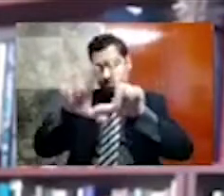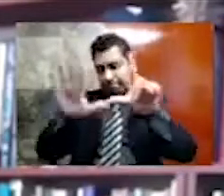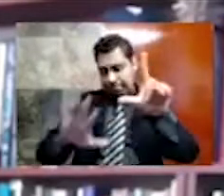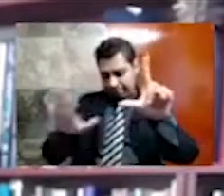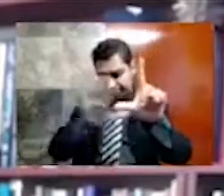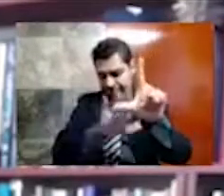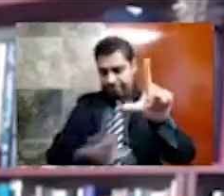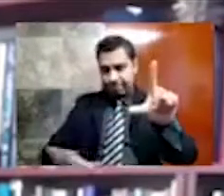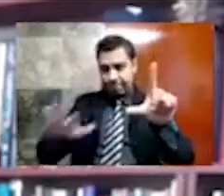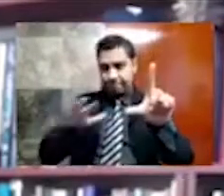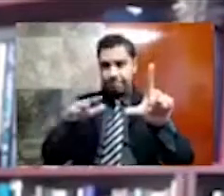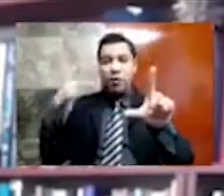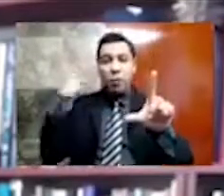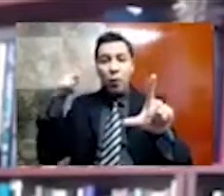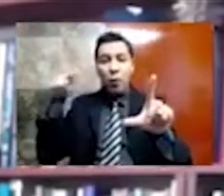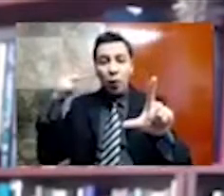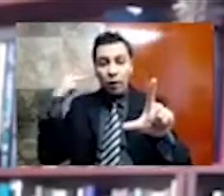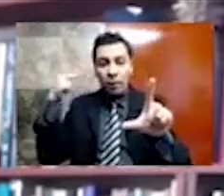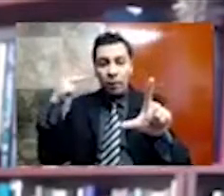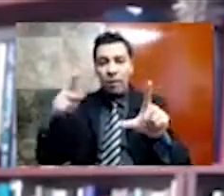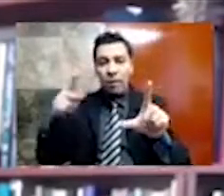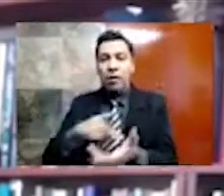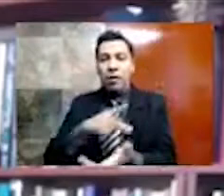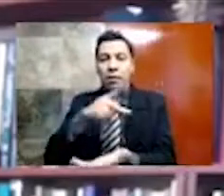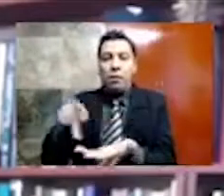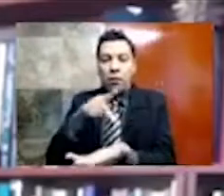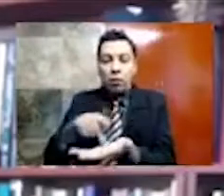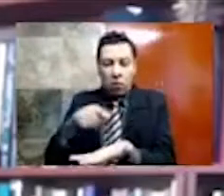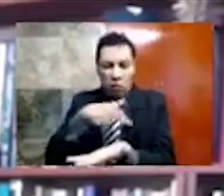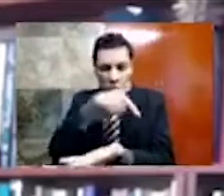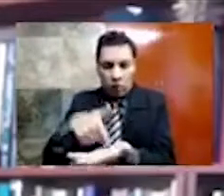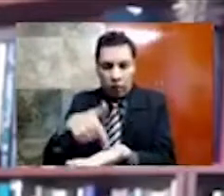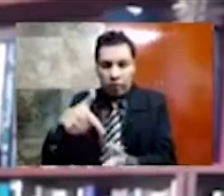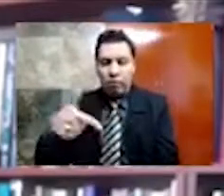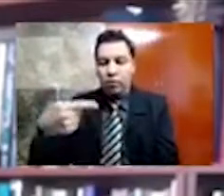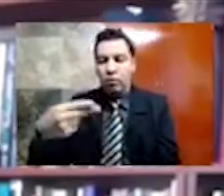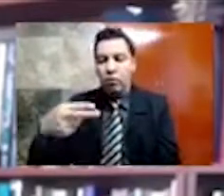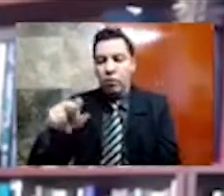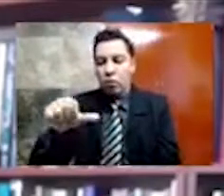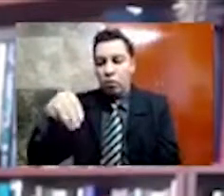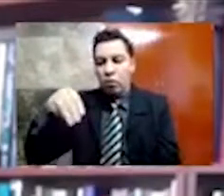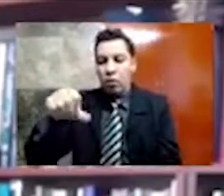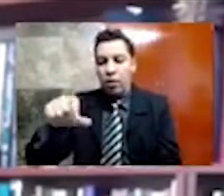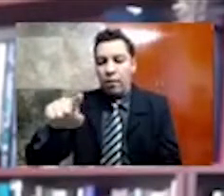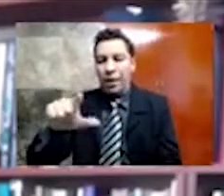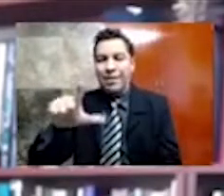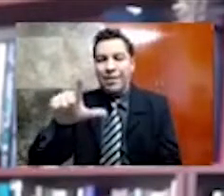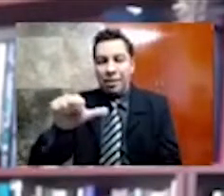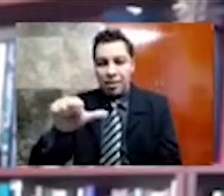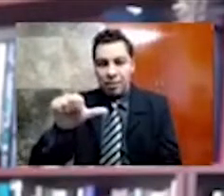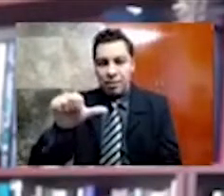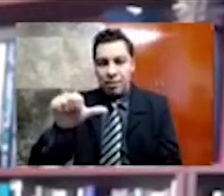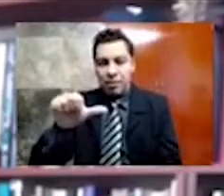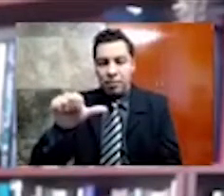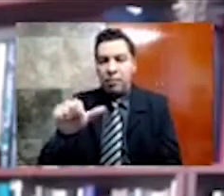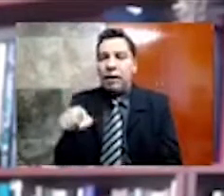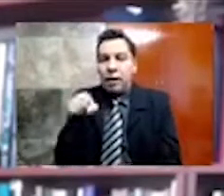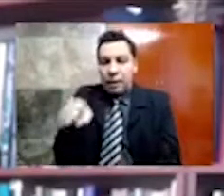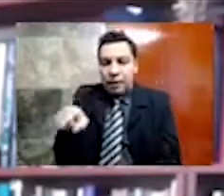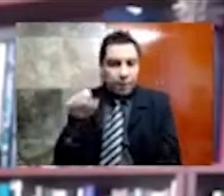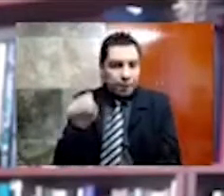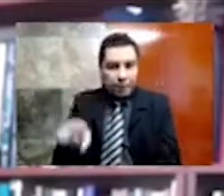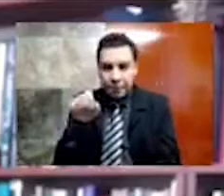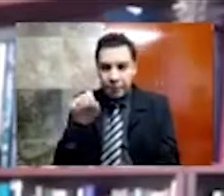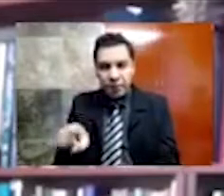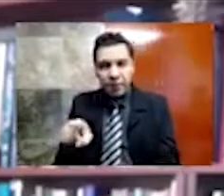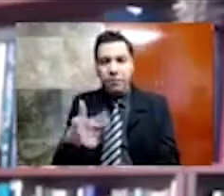Huamantla. Es estratégico, es fundamental. Los propios comerciantes mexicas tenían que pasar a fuerza por